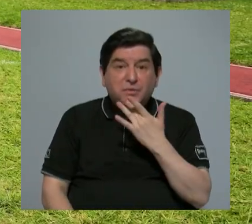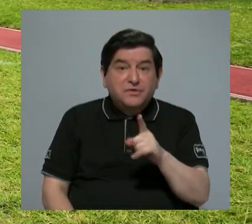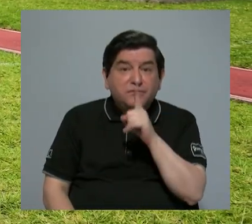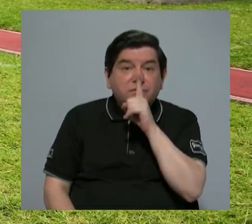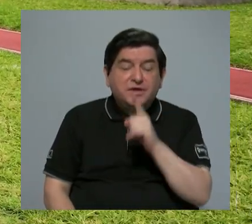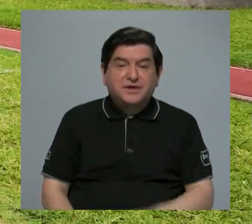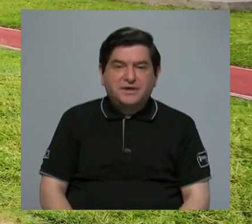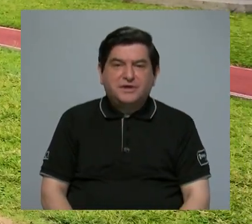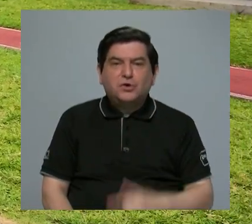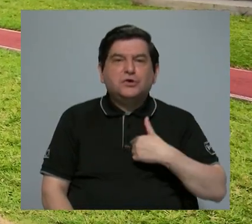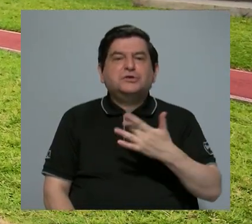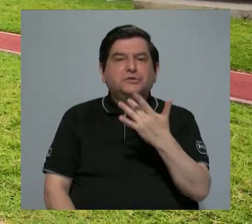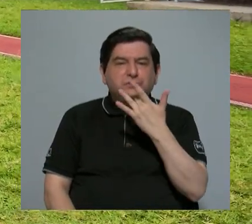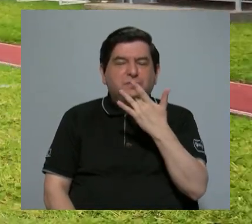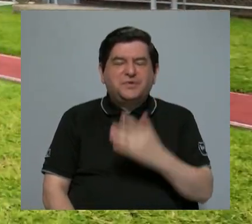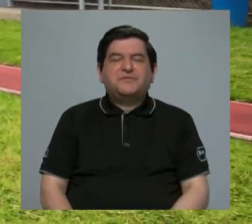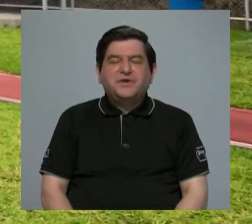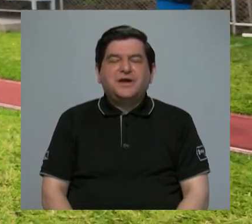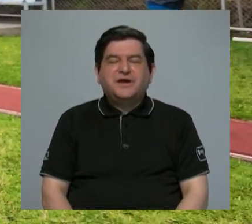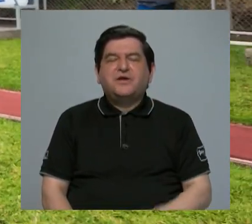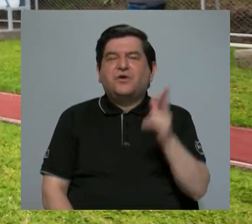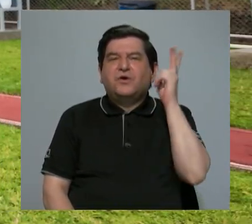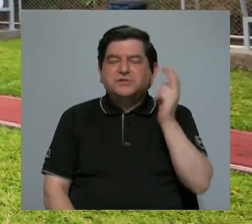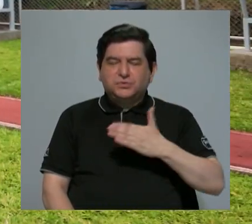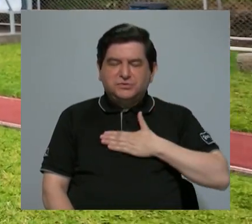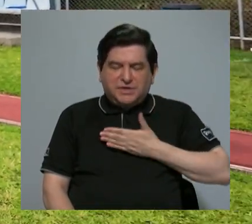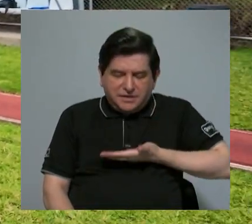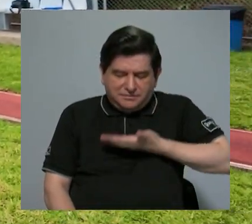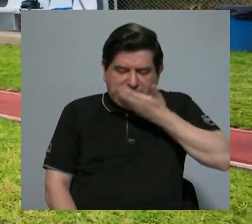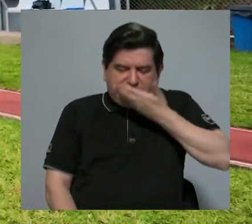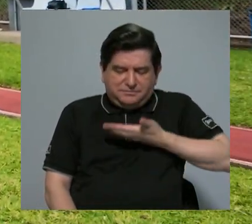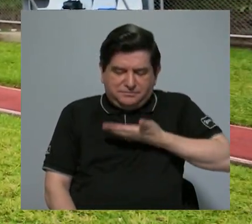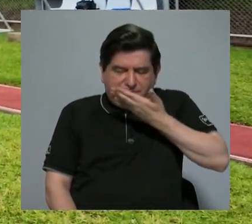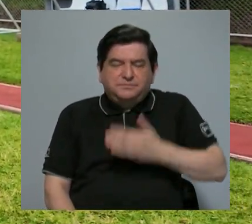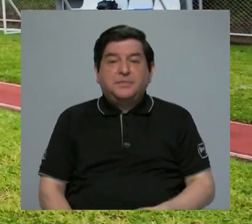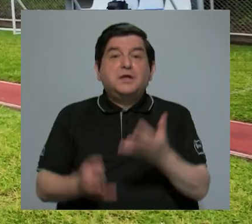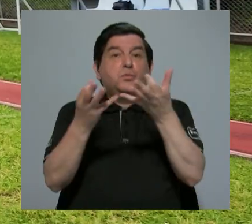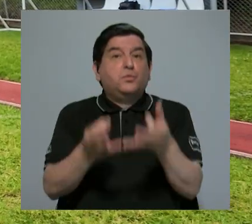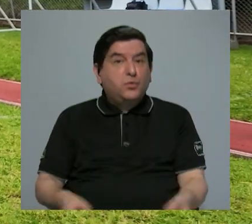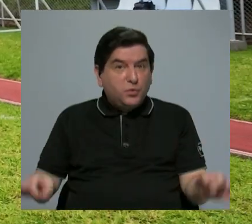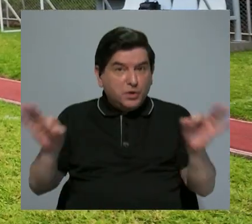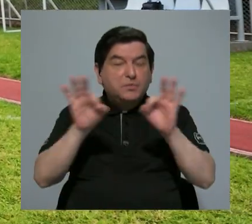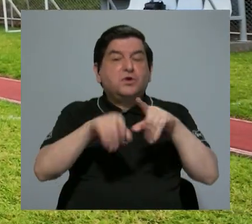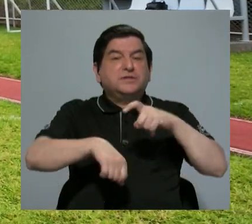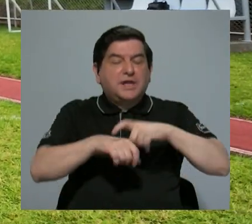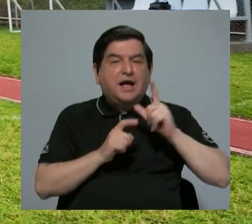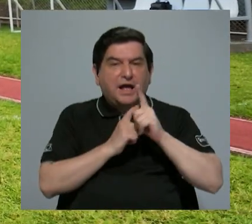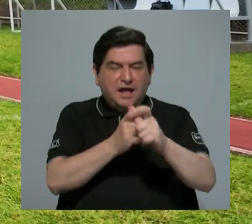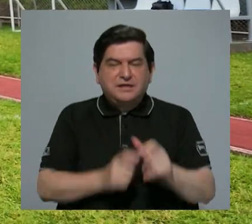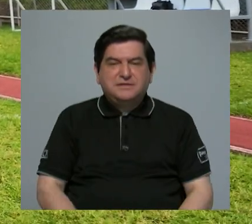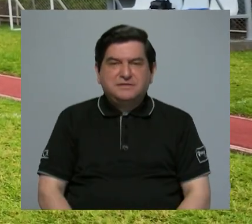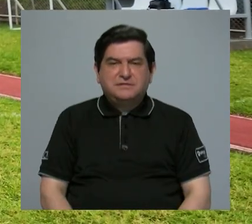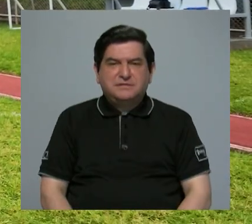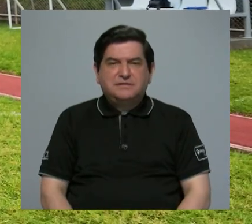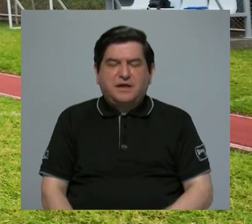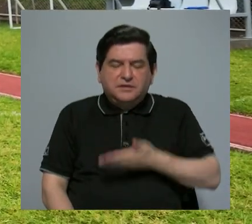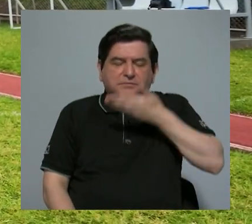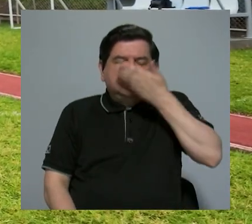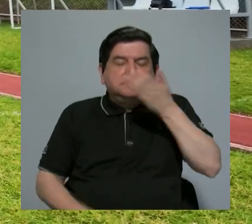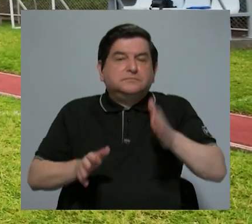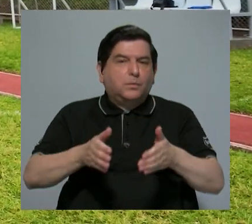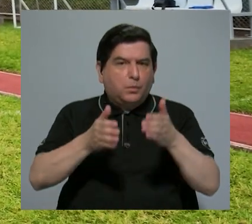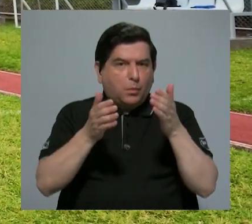silencio? Me gusta más como ir escuchando la respiración. Cuando uno corre es como muy importante cómo va su